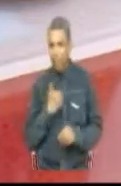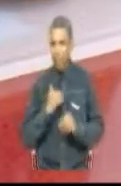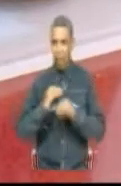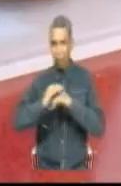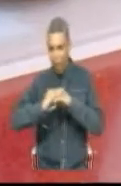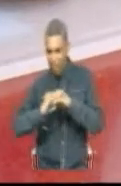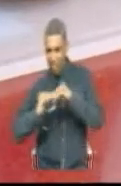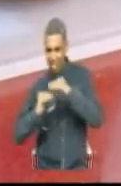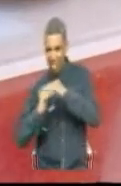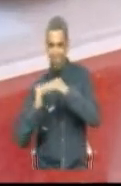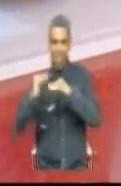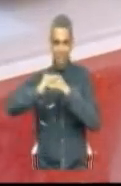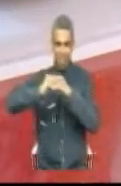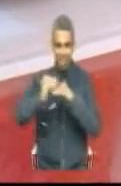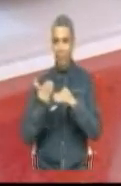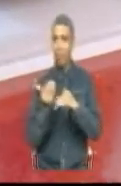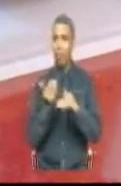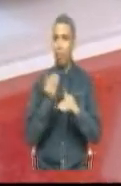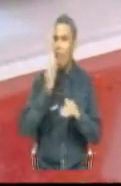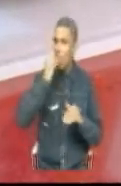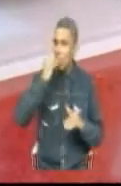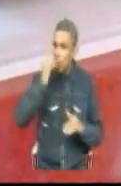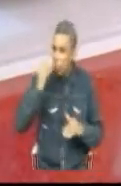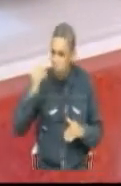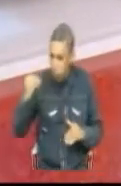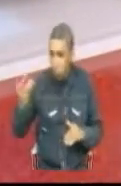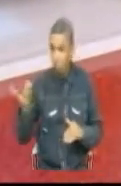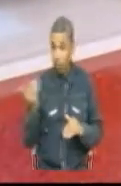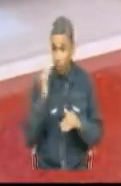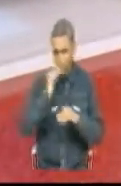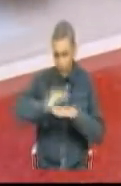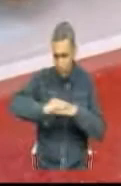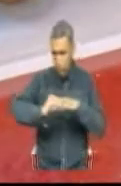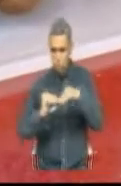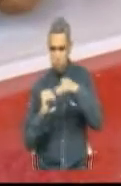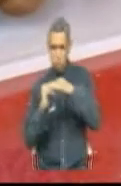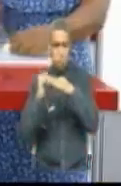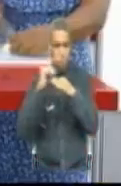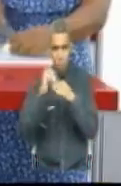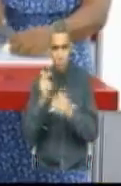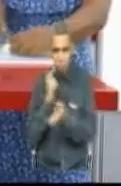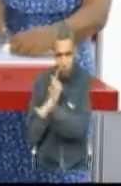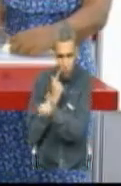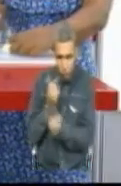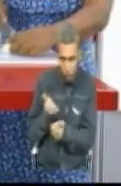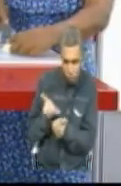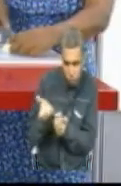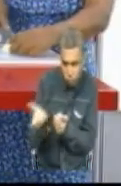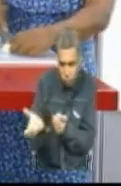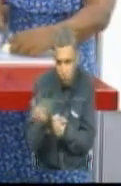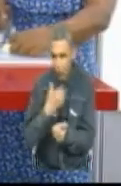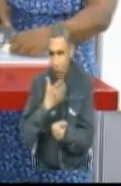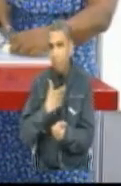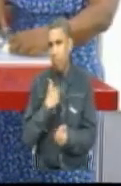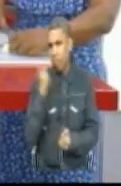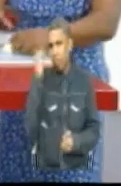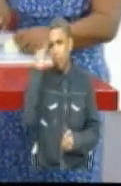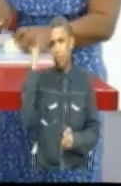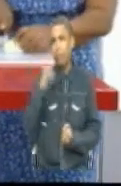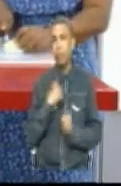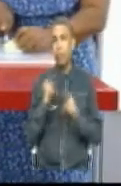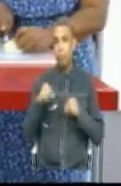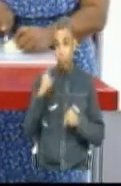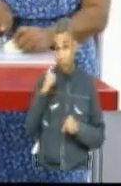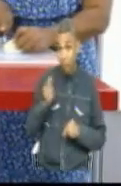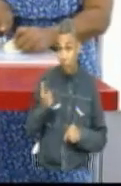si no les está muy saludable y por qué porque ustedes pueden apreciar el atún las albercas al vapor el maíz